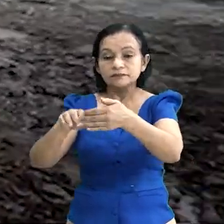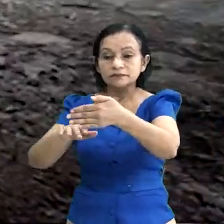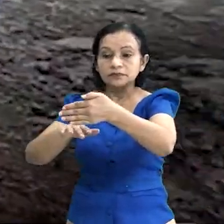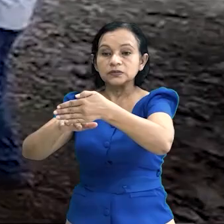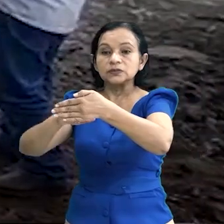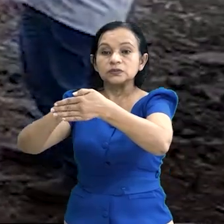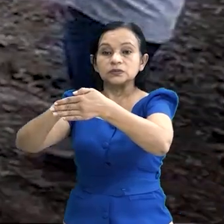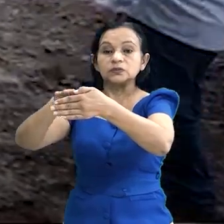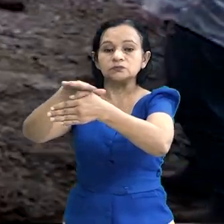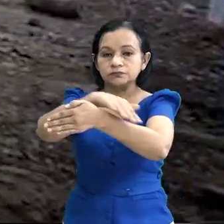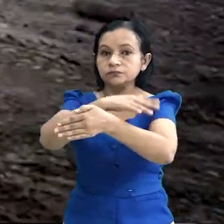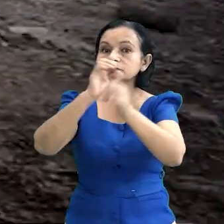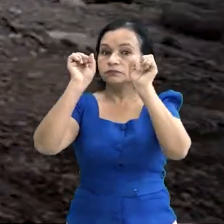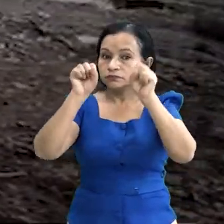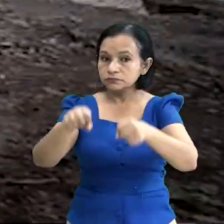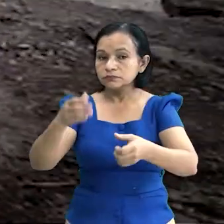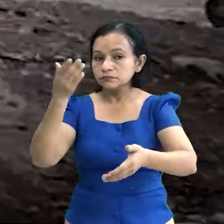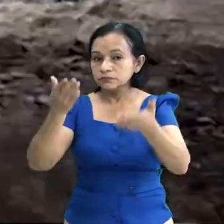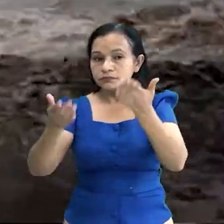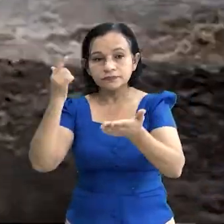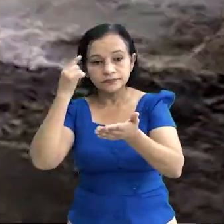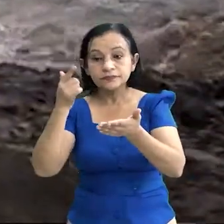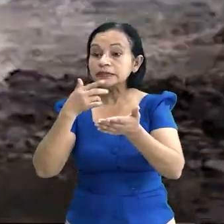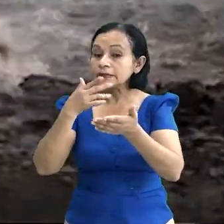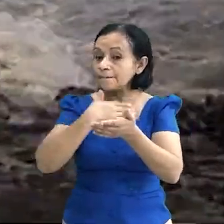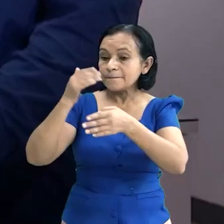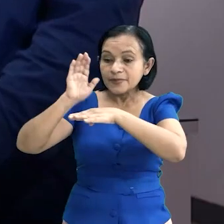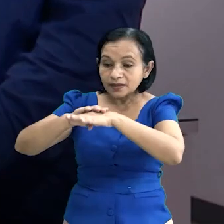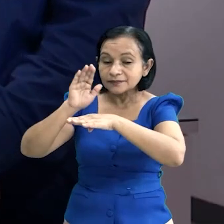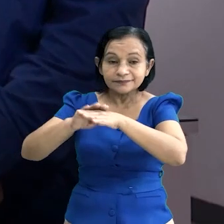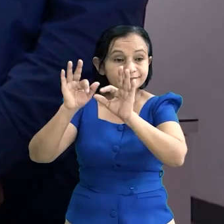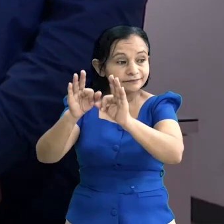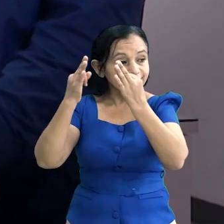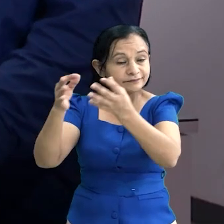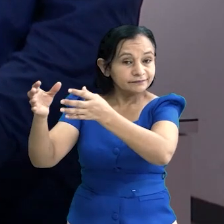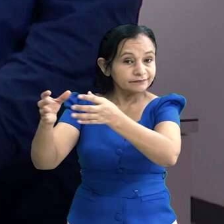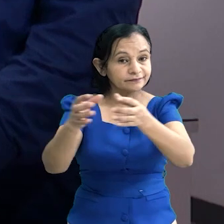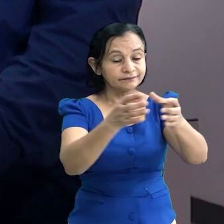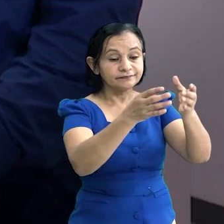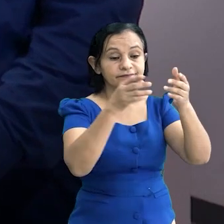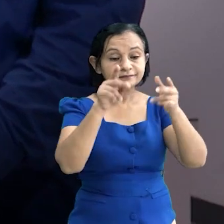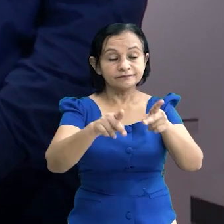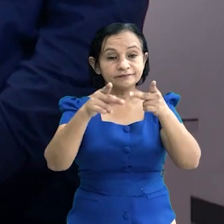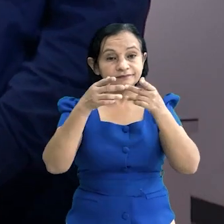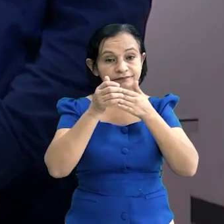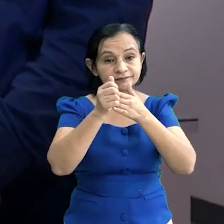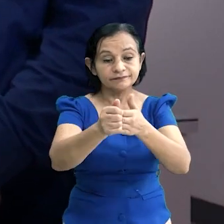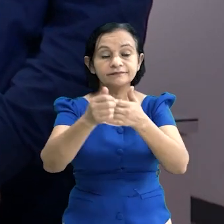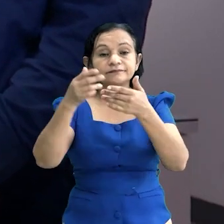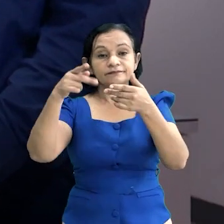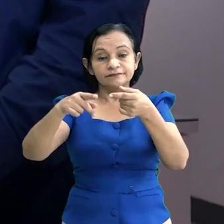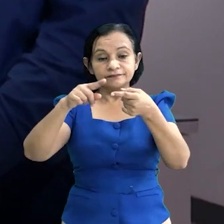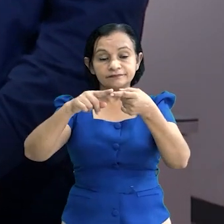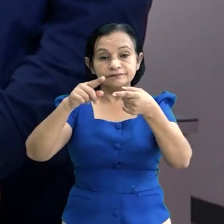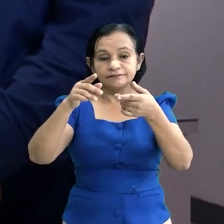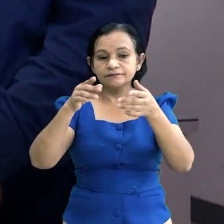presa? Entonces ahí ya podríamos considerar acciones de evacuación, ¿verdad? En primer lugar, con el liderazgo comunitario a través de las unidades en victoria